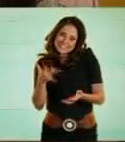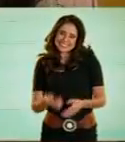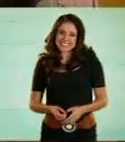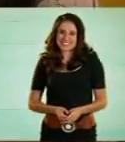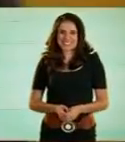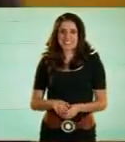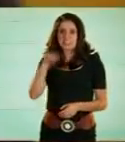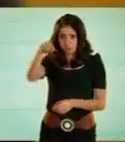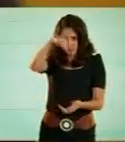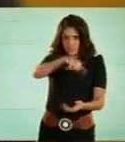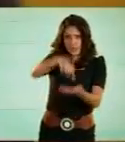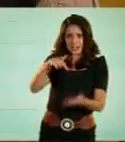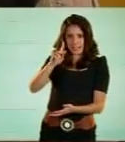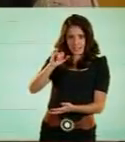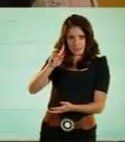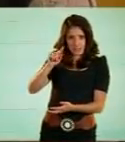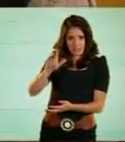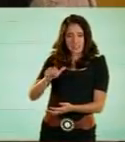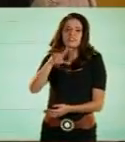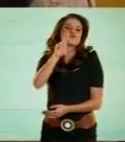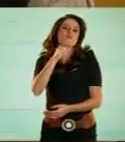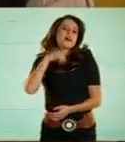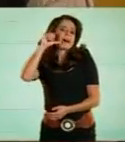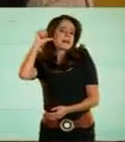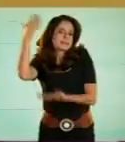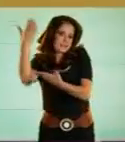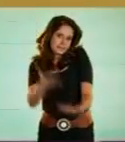Gracias. ¿Eres de Kipatla? No, apenas llegué ayer.